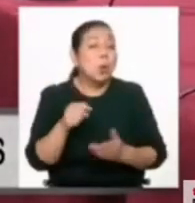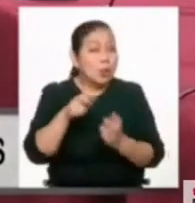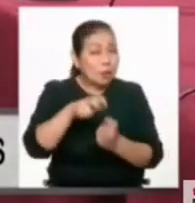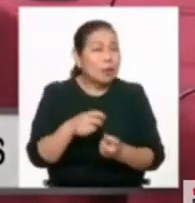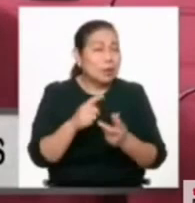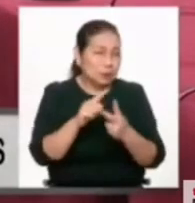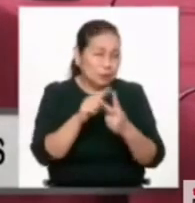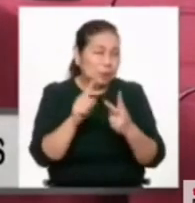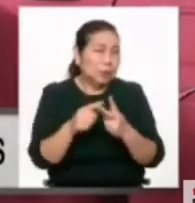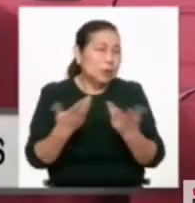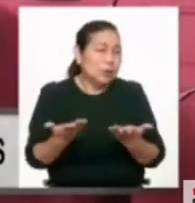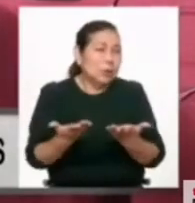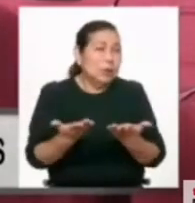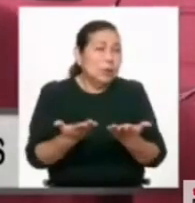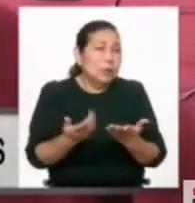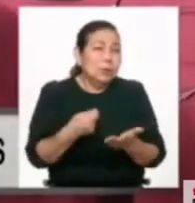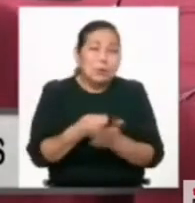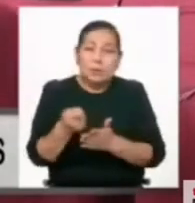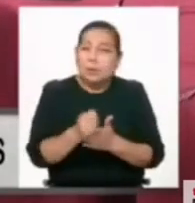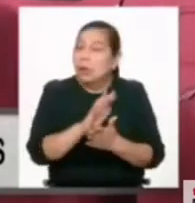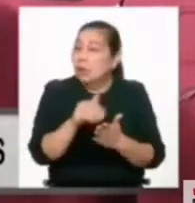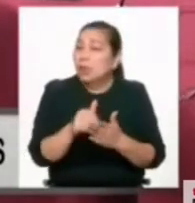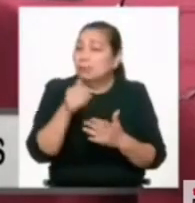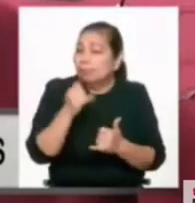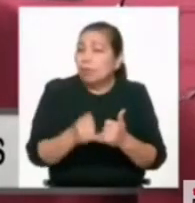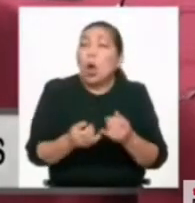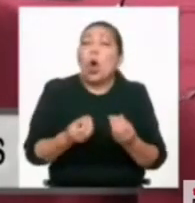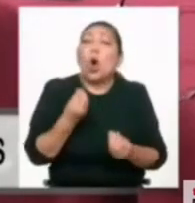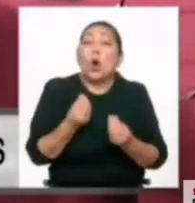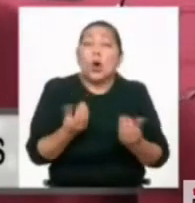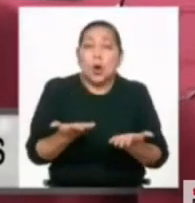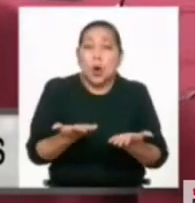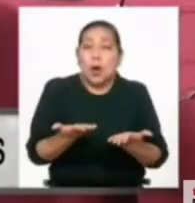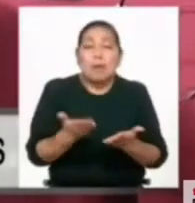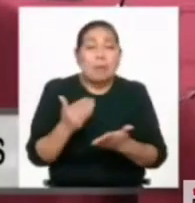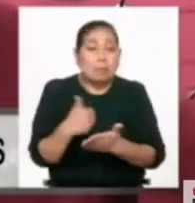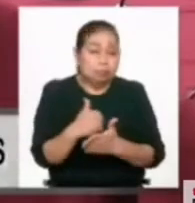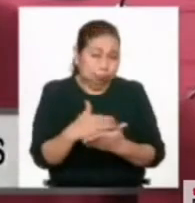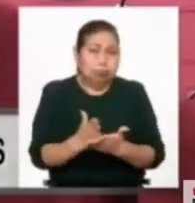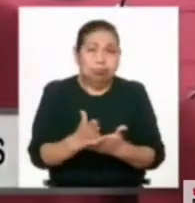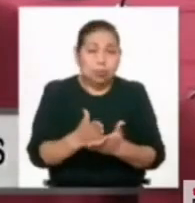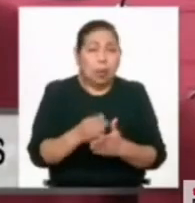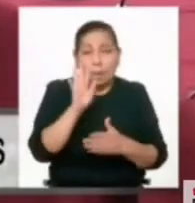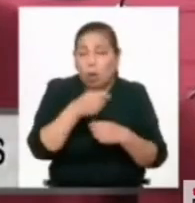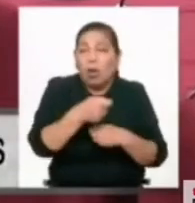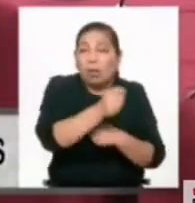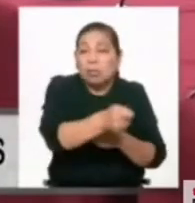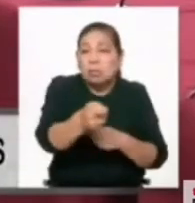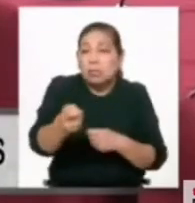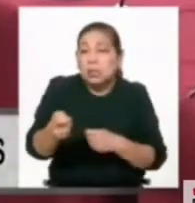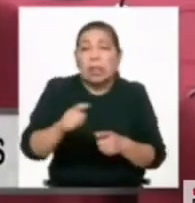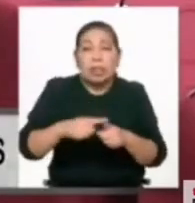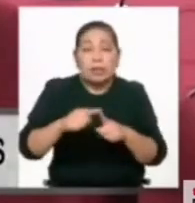agrario, por favor. ¿Cuándo se va a concretar finalmente y cómo va a ser la repartición también a nivel nacional, los